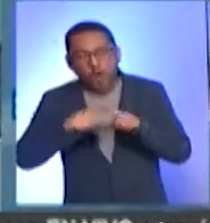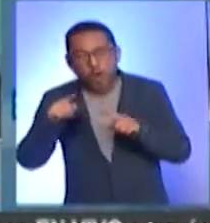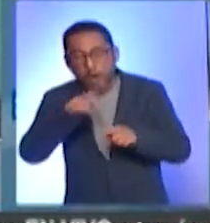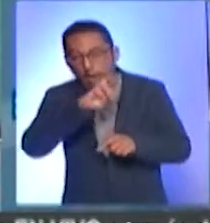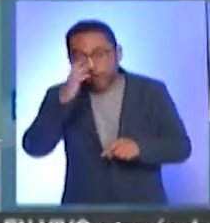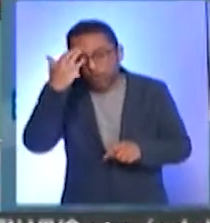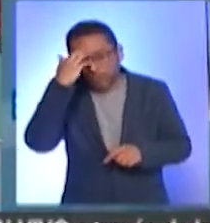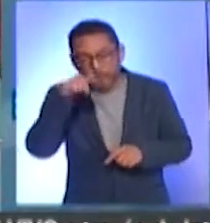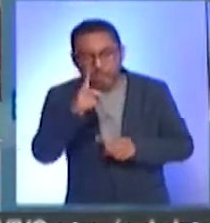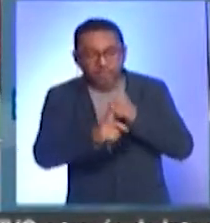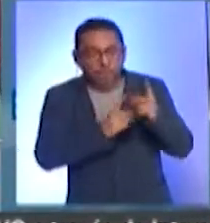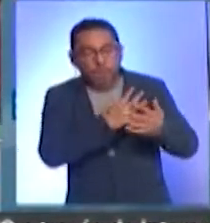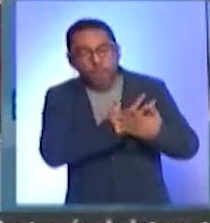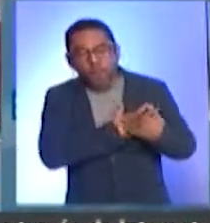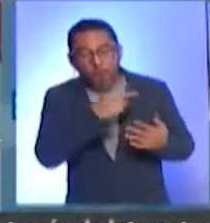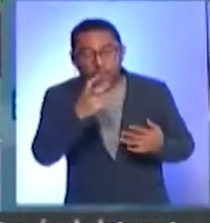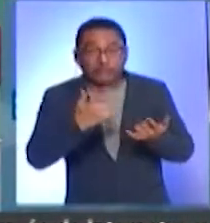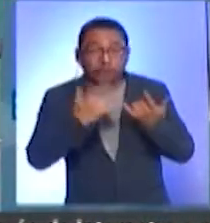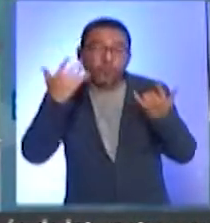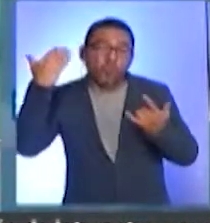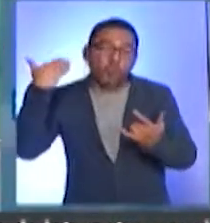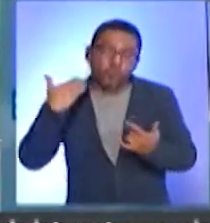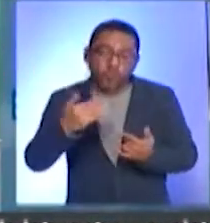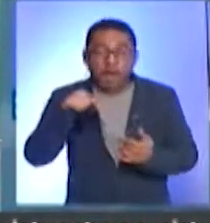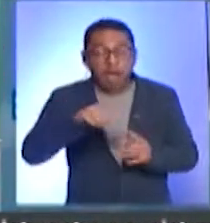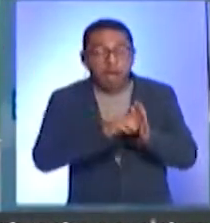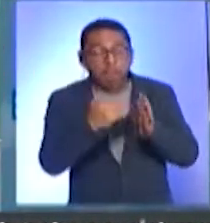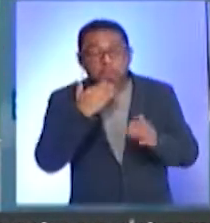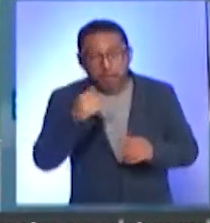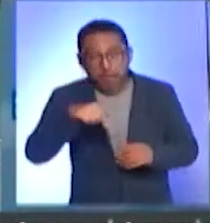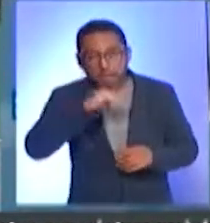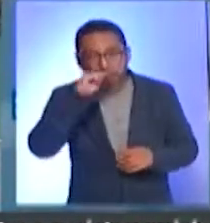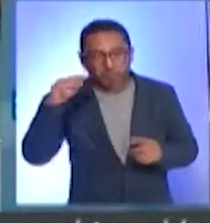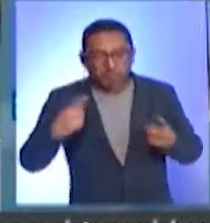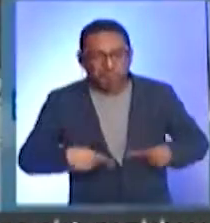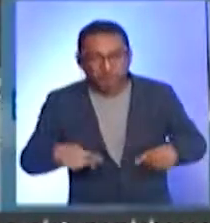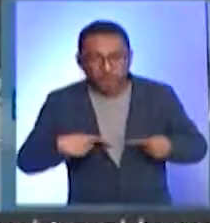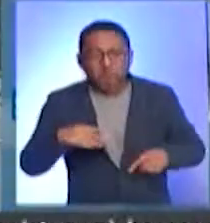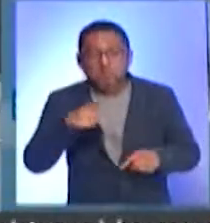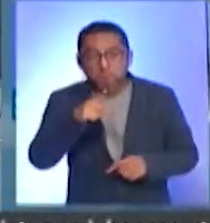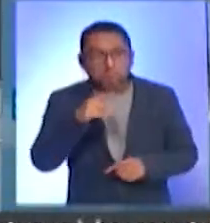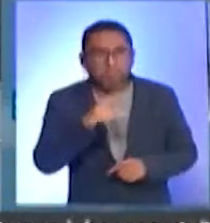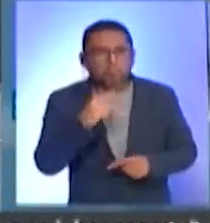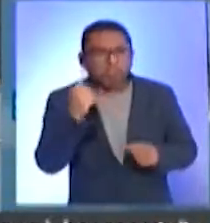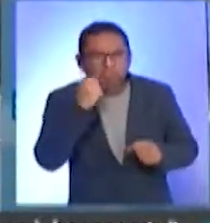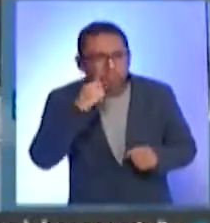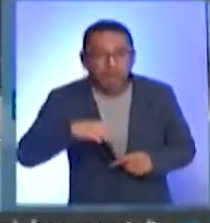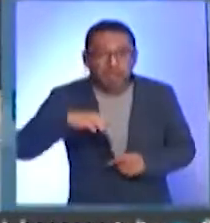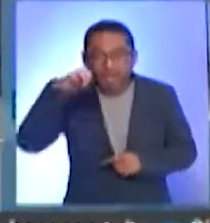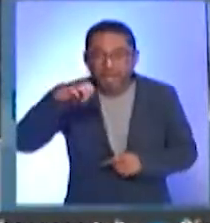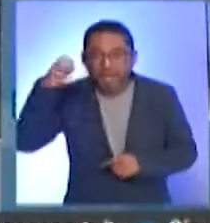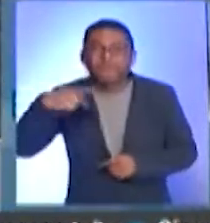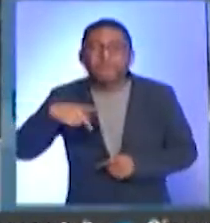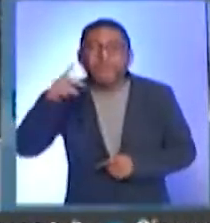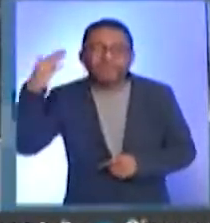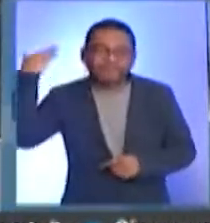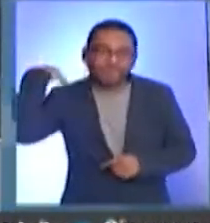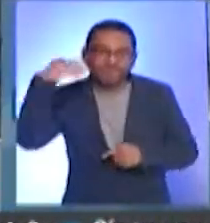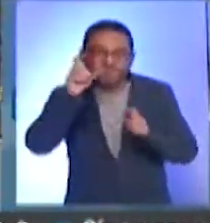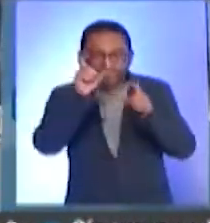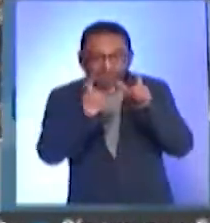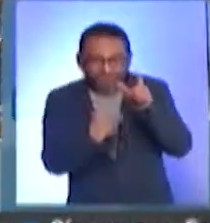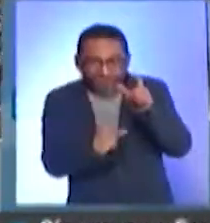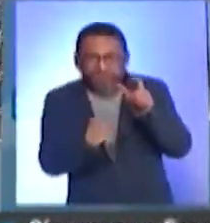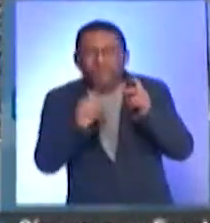fue una leyenda y un gran ejemplo para los michoacanos a pesar de su edad avanzada diversos problemas de columna artritis